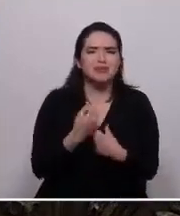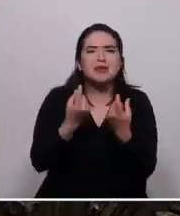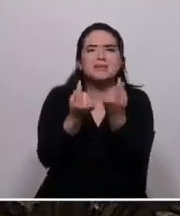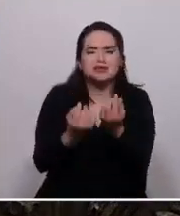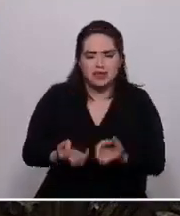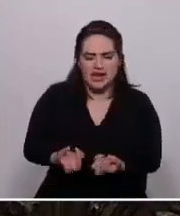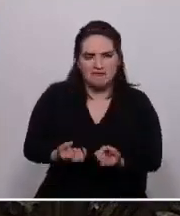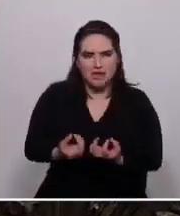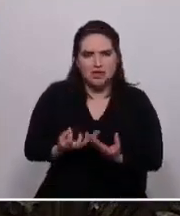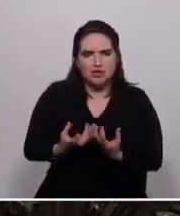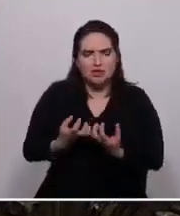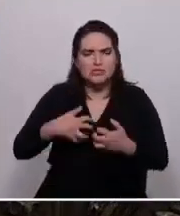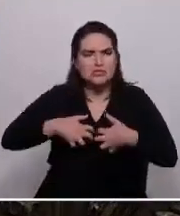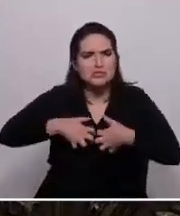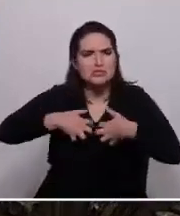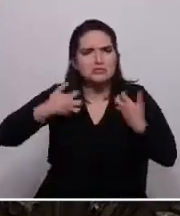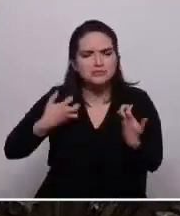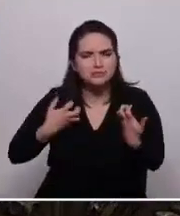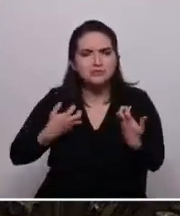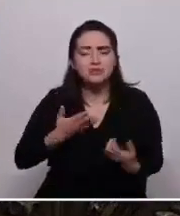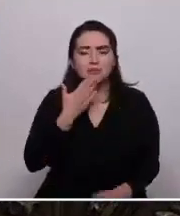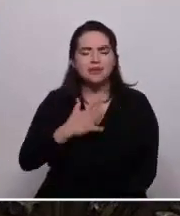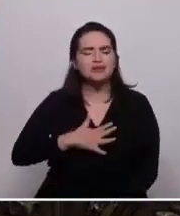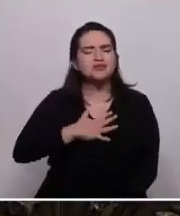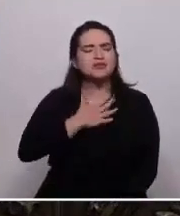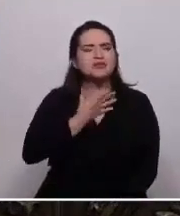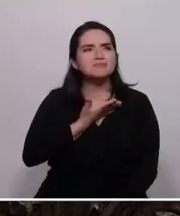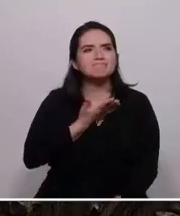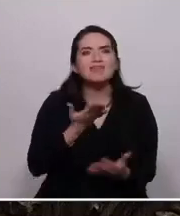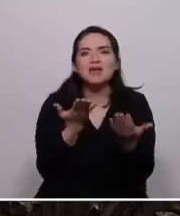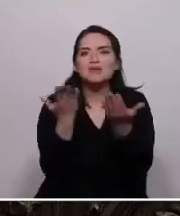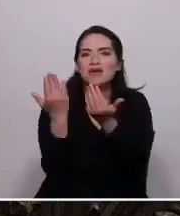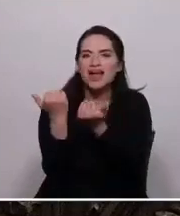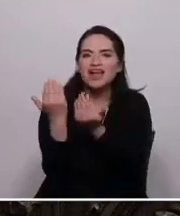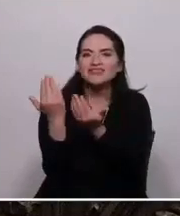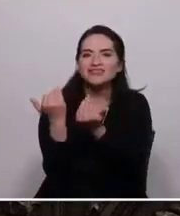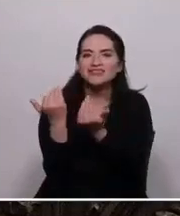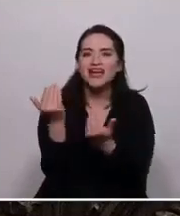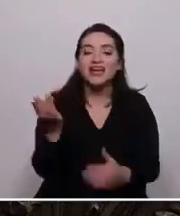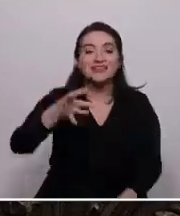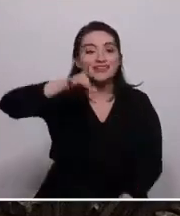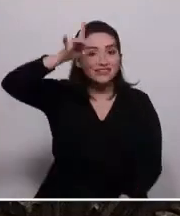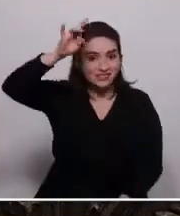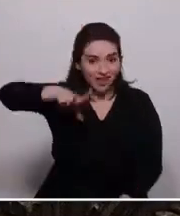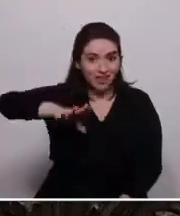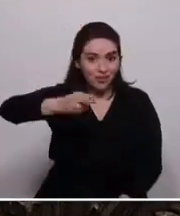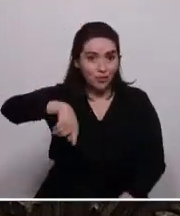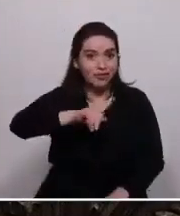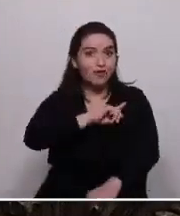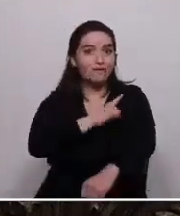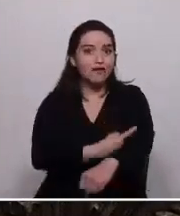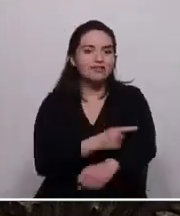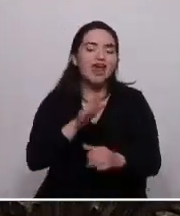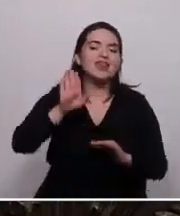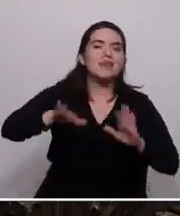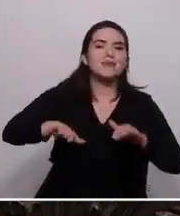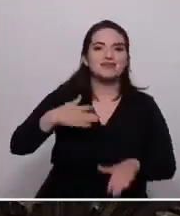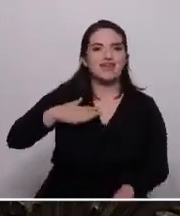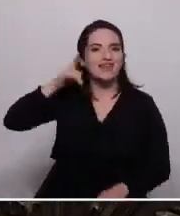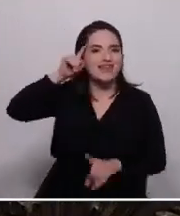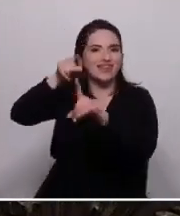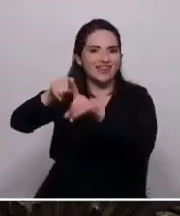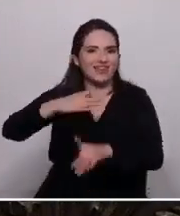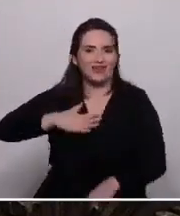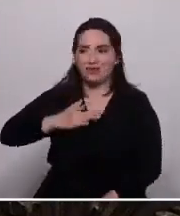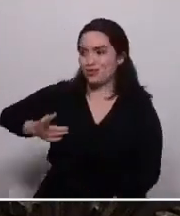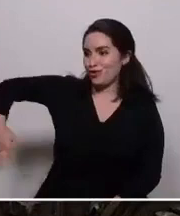rabia, pero también de una sensación de esperanza, porque sabíamos que nuestra fuerza dependía de nuestras voluntades, la suma de nuestras